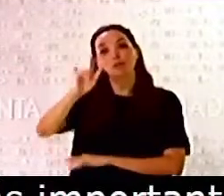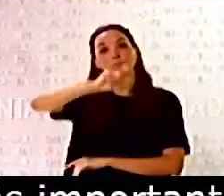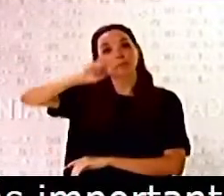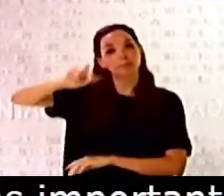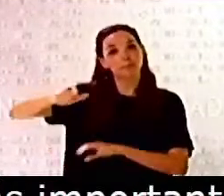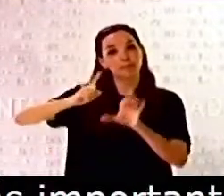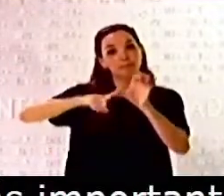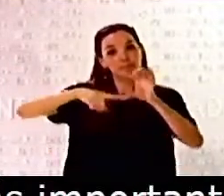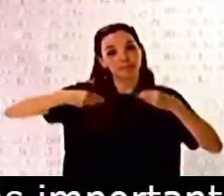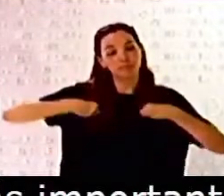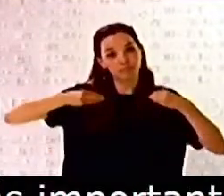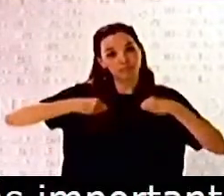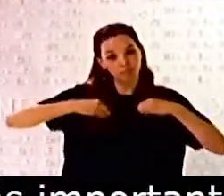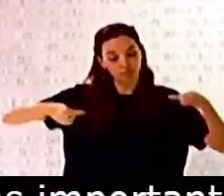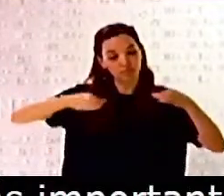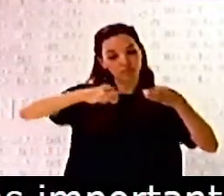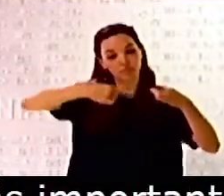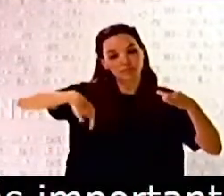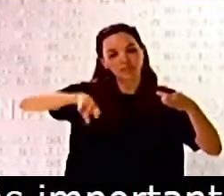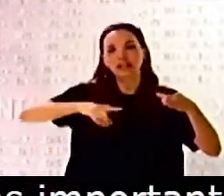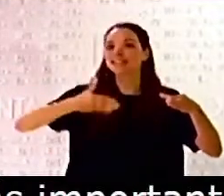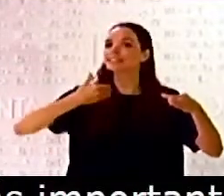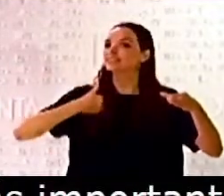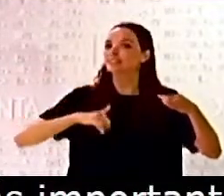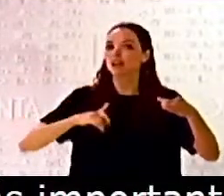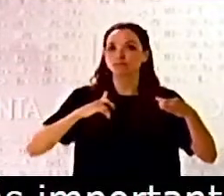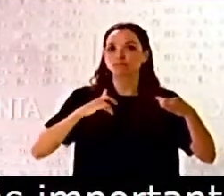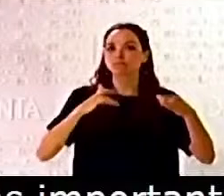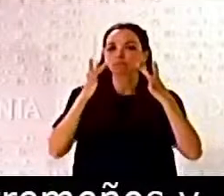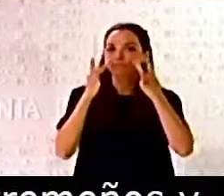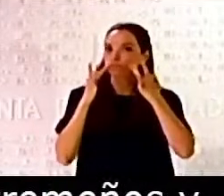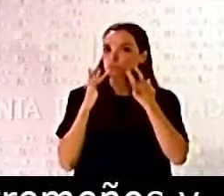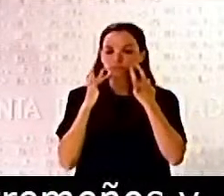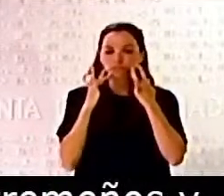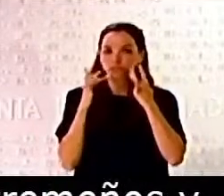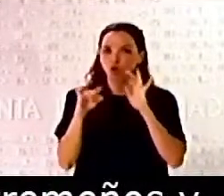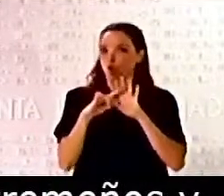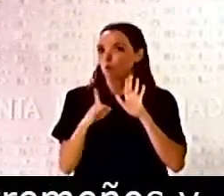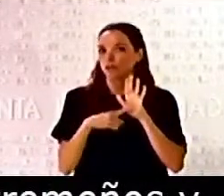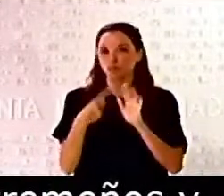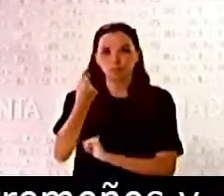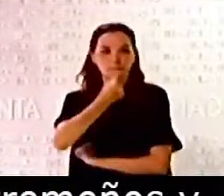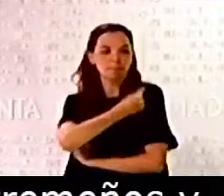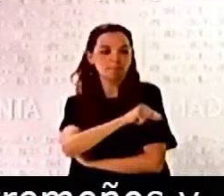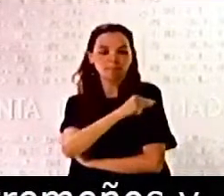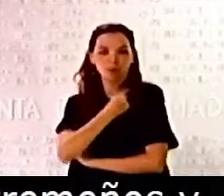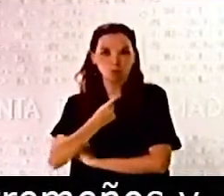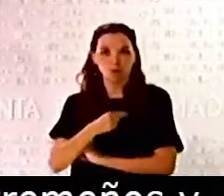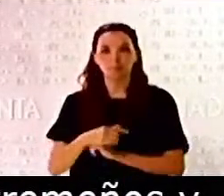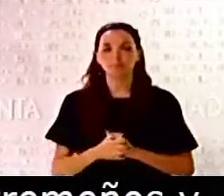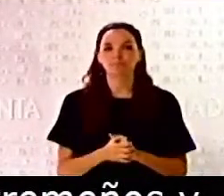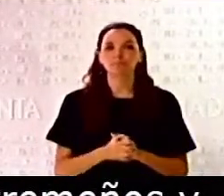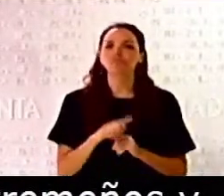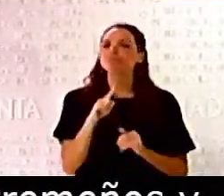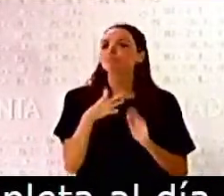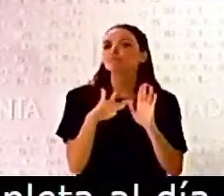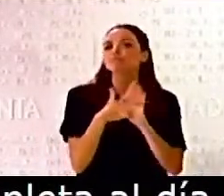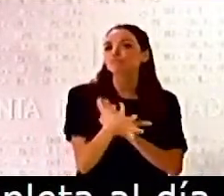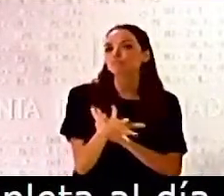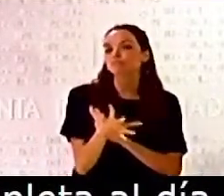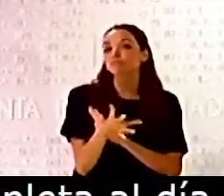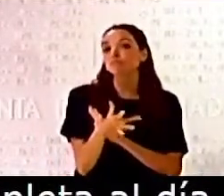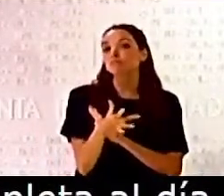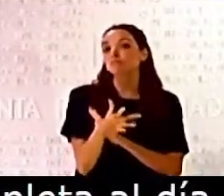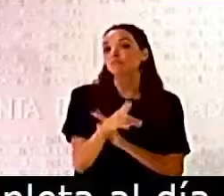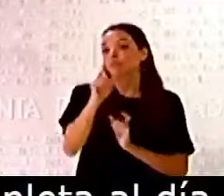y extremeñas están vacunados con una pauta completa a día de hoy, lo que supone que sobre el total de la